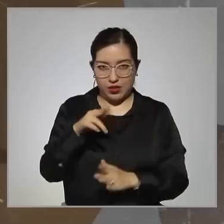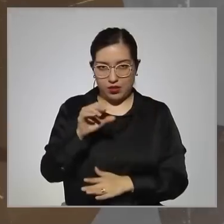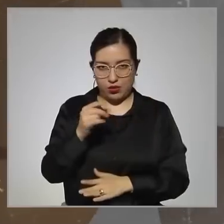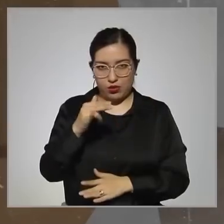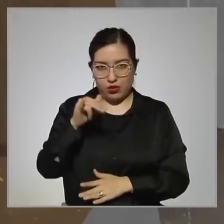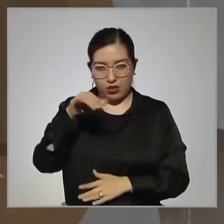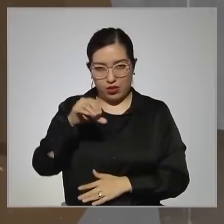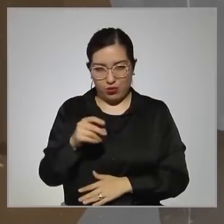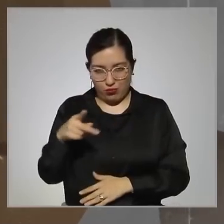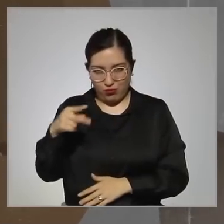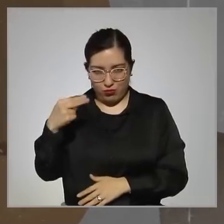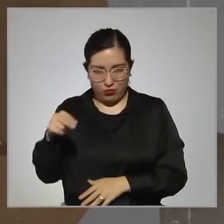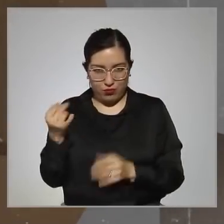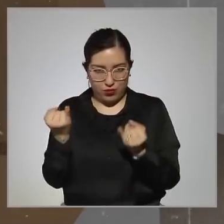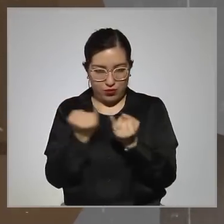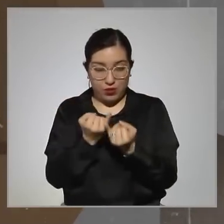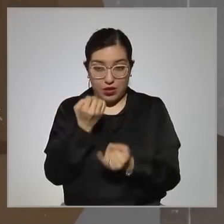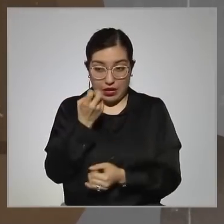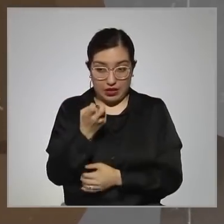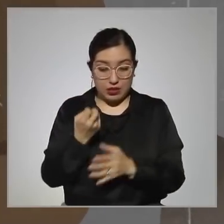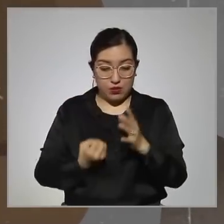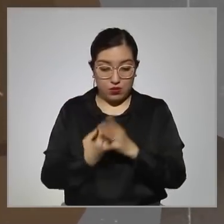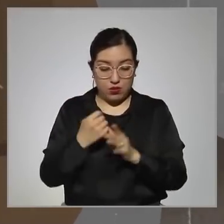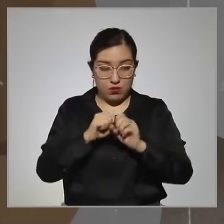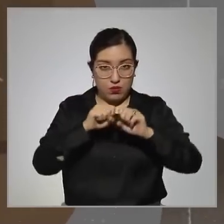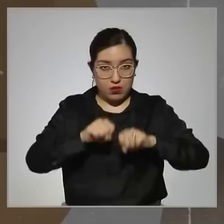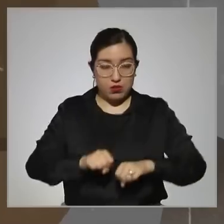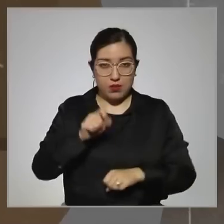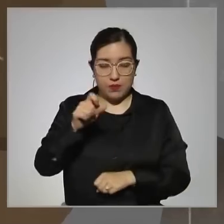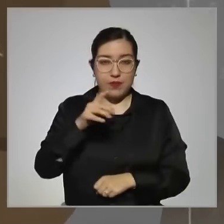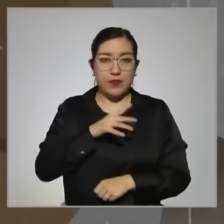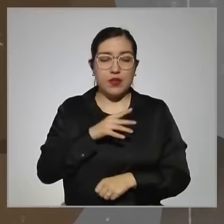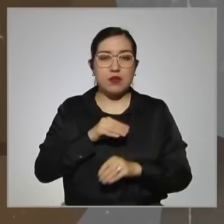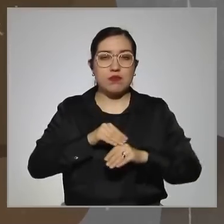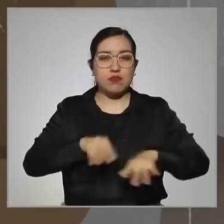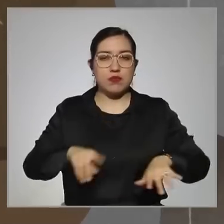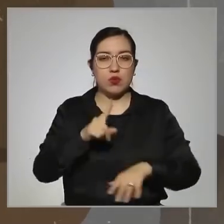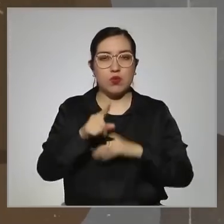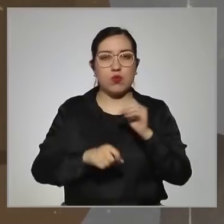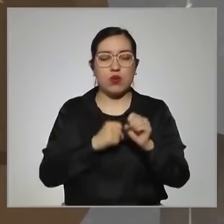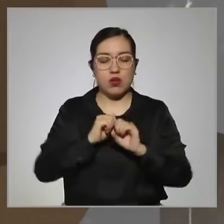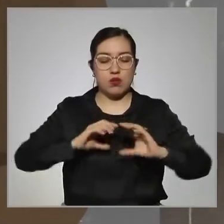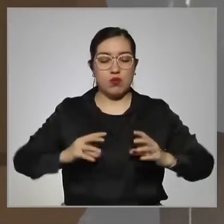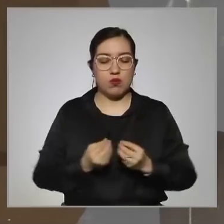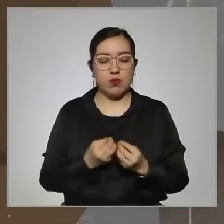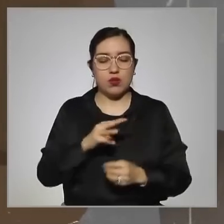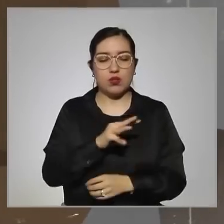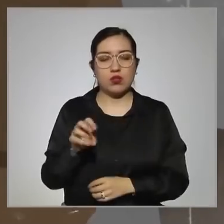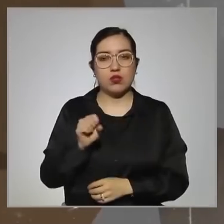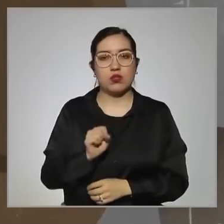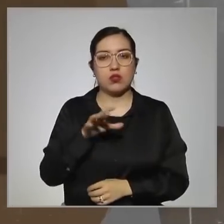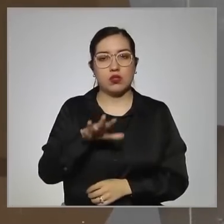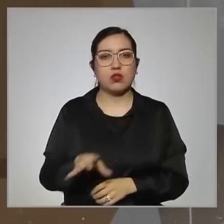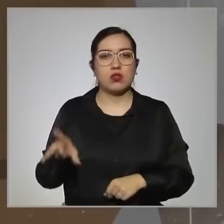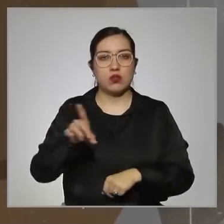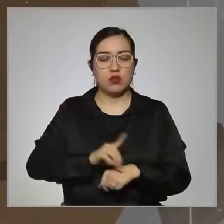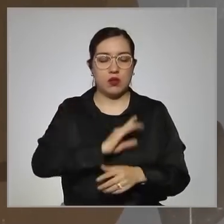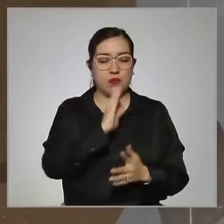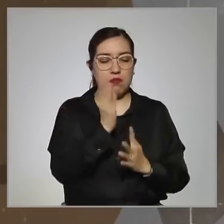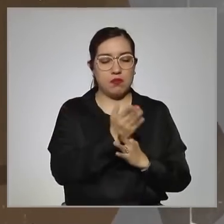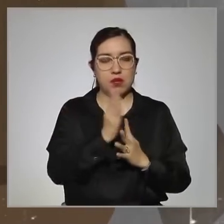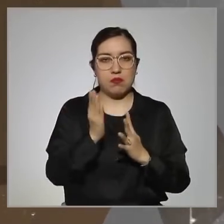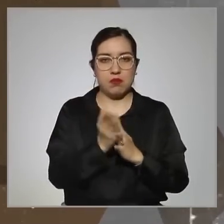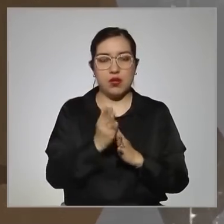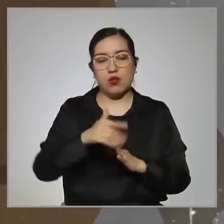gregoriano. Este nuevo sistema estableció un año de 365 días divididos en